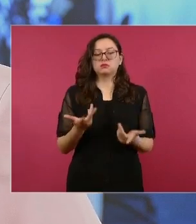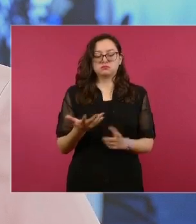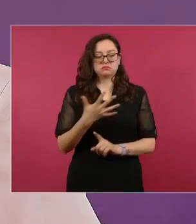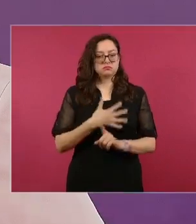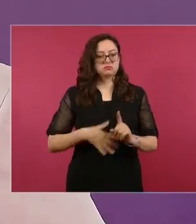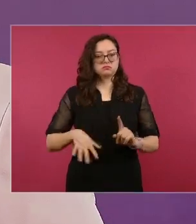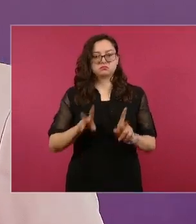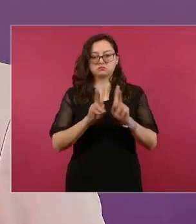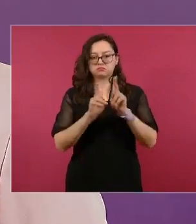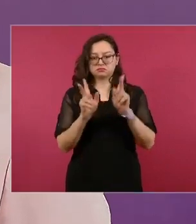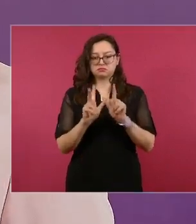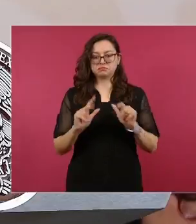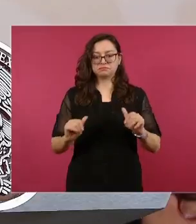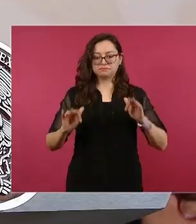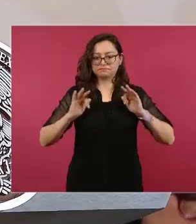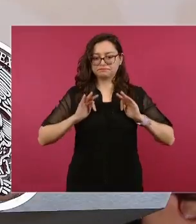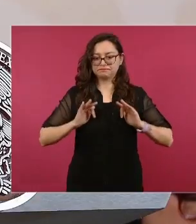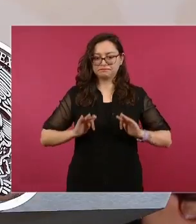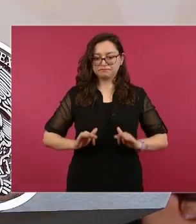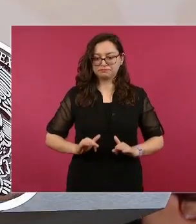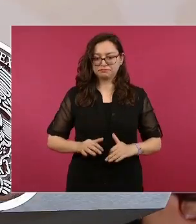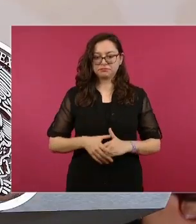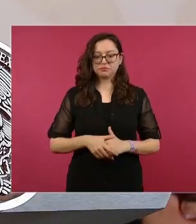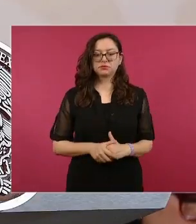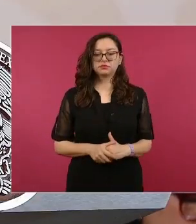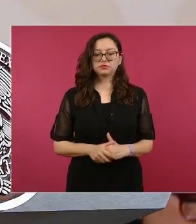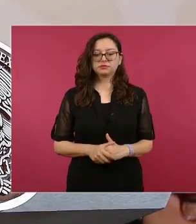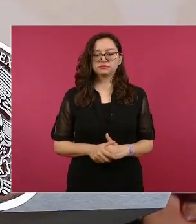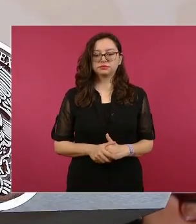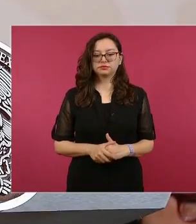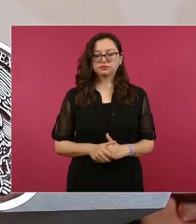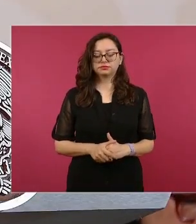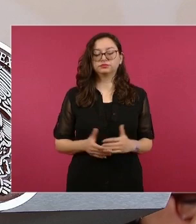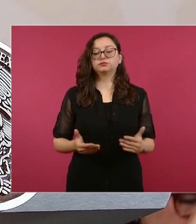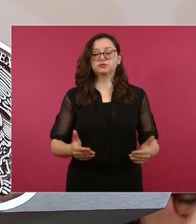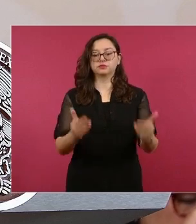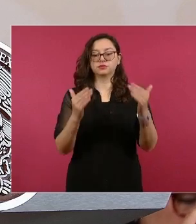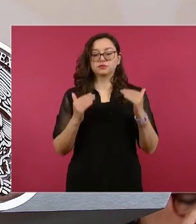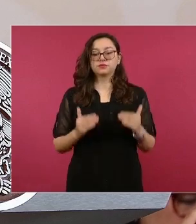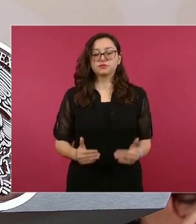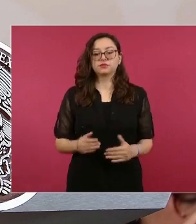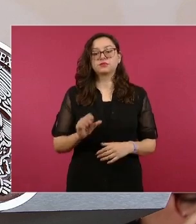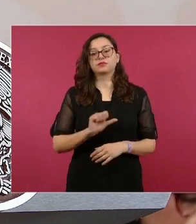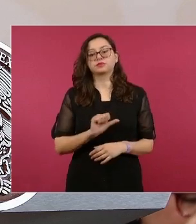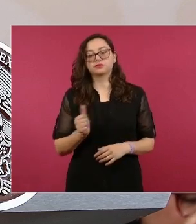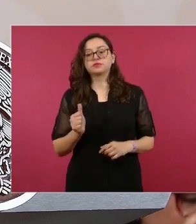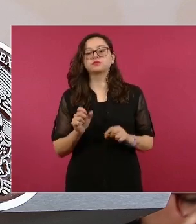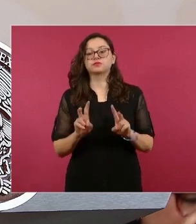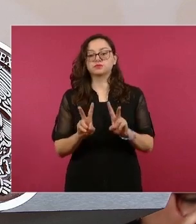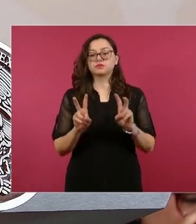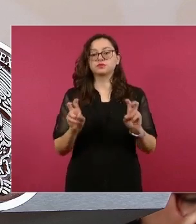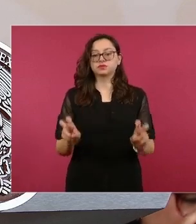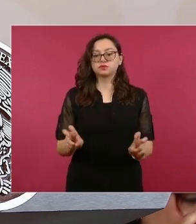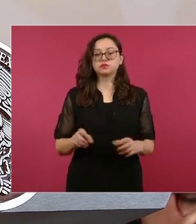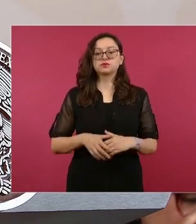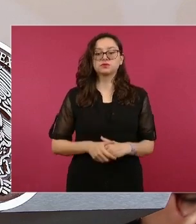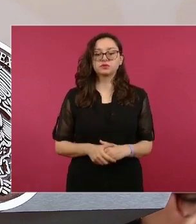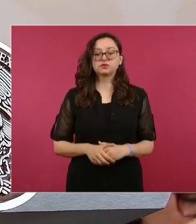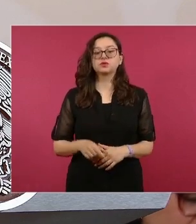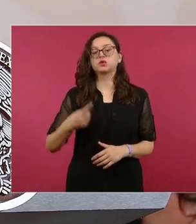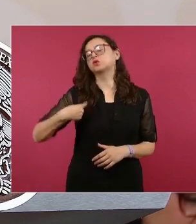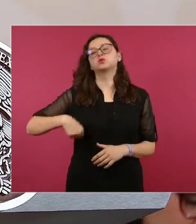un ambiente de paz y tranquilidad. En otro tema, como hemos reiterado en